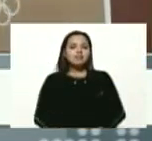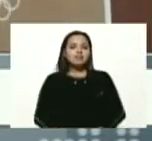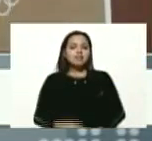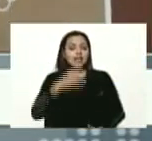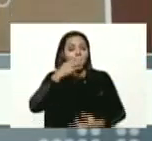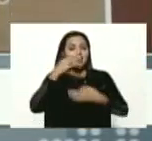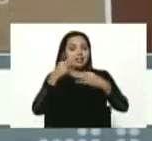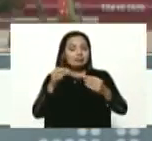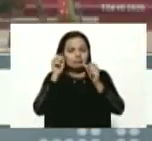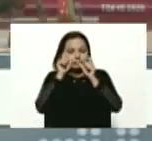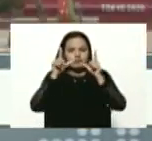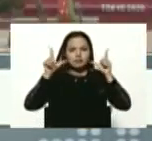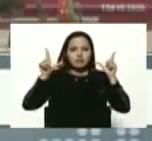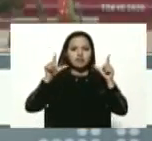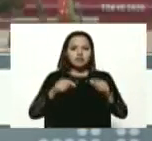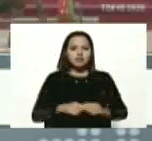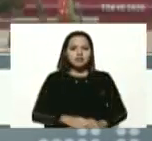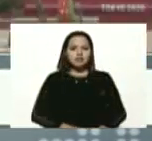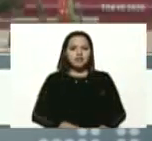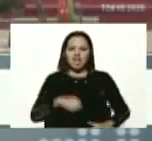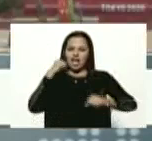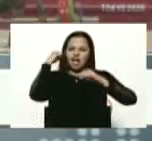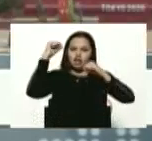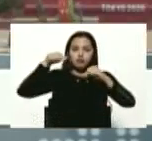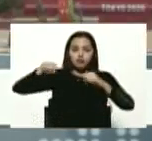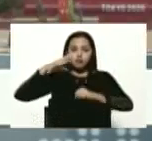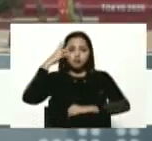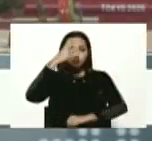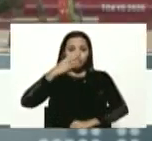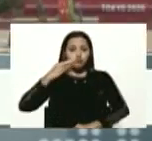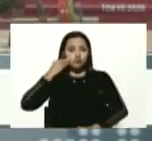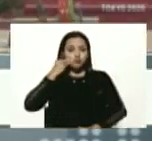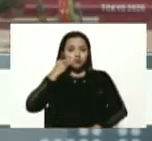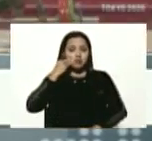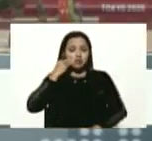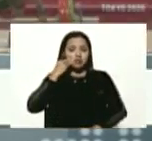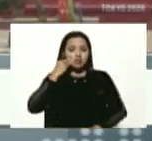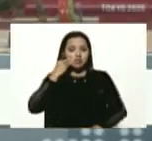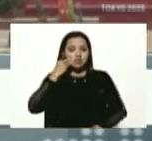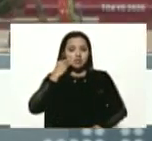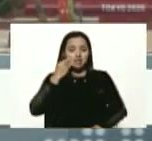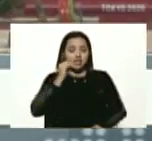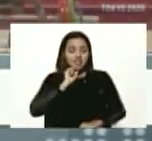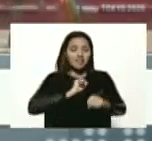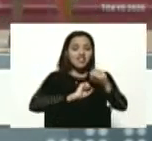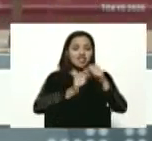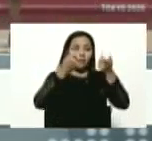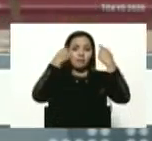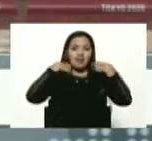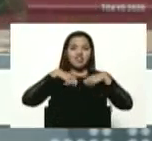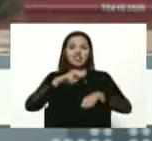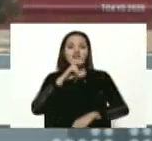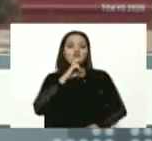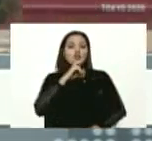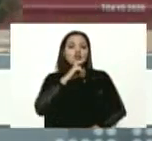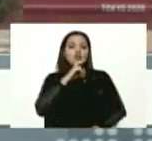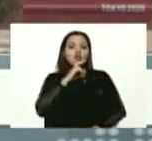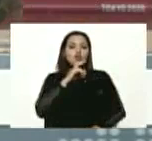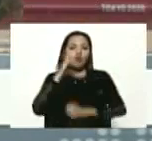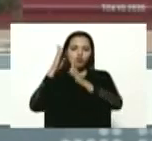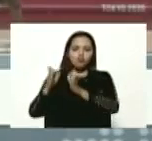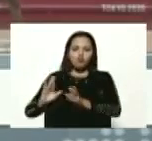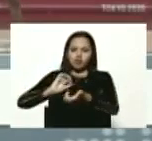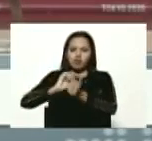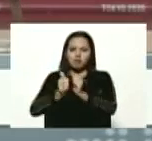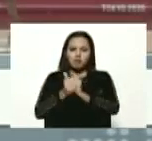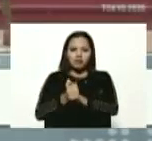Verdaderamente impresionante el triunfo de este muchacho que se enfrentó por la medalla de oro con un atleta,